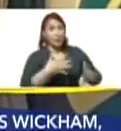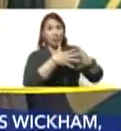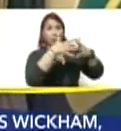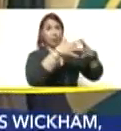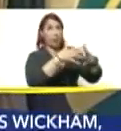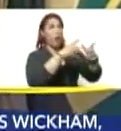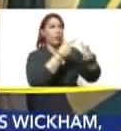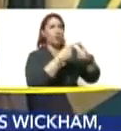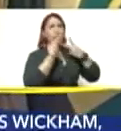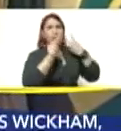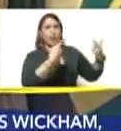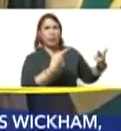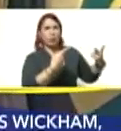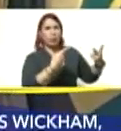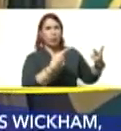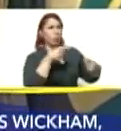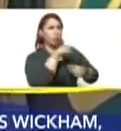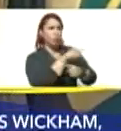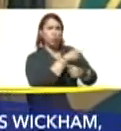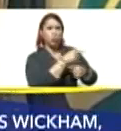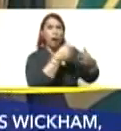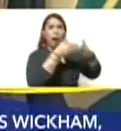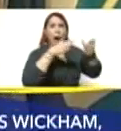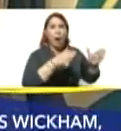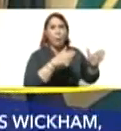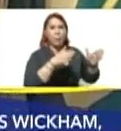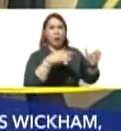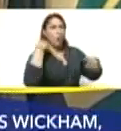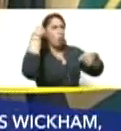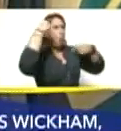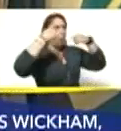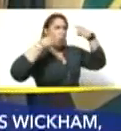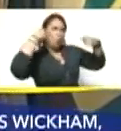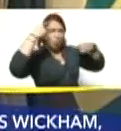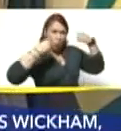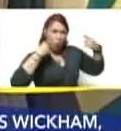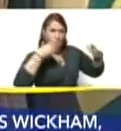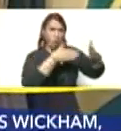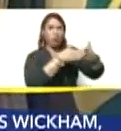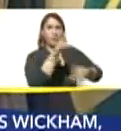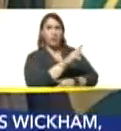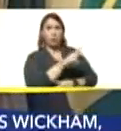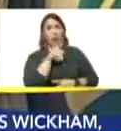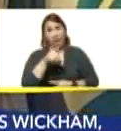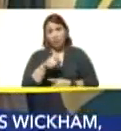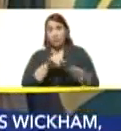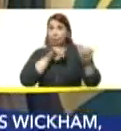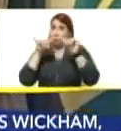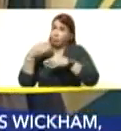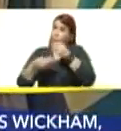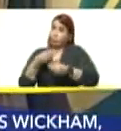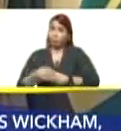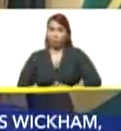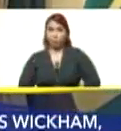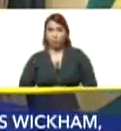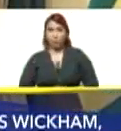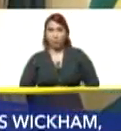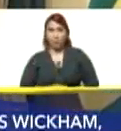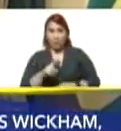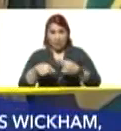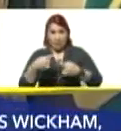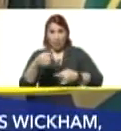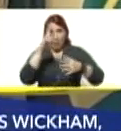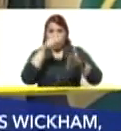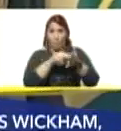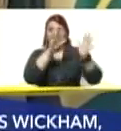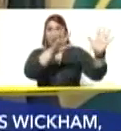abre las puertas a la locura contra Venezuela. Y así fue. A partir del año